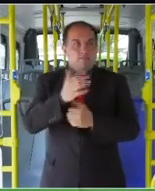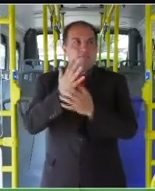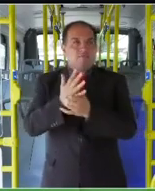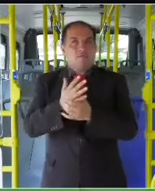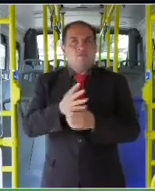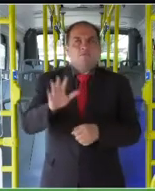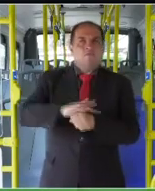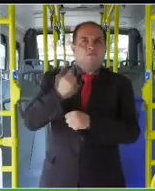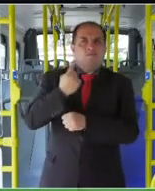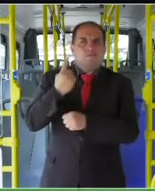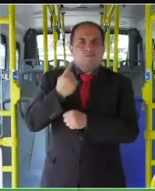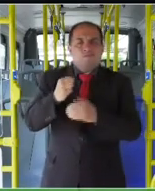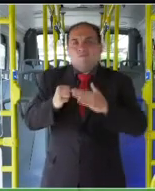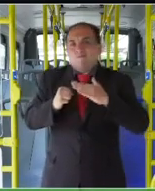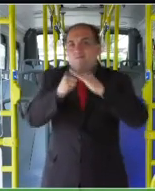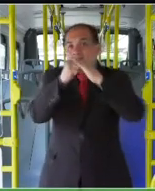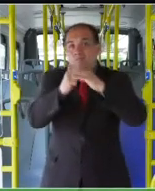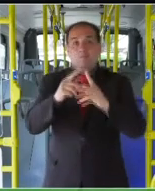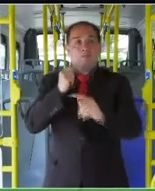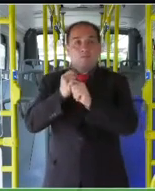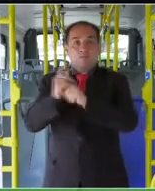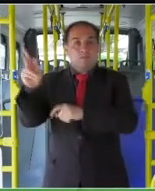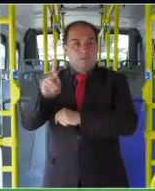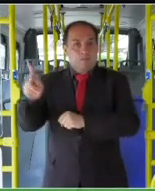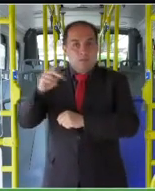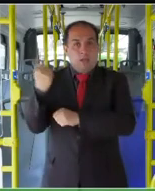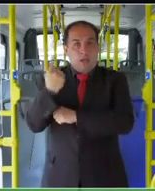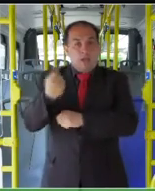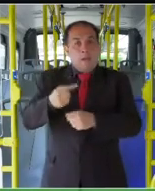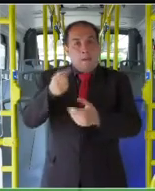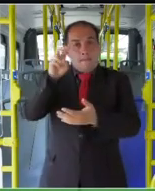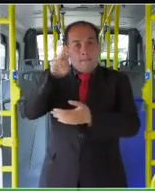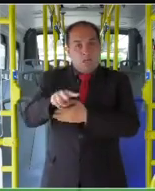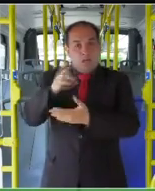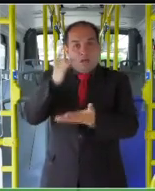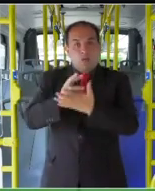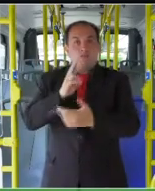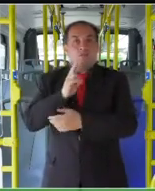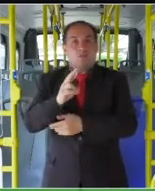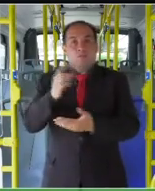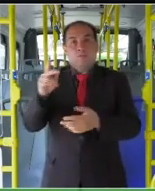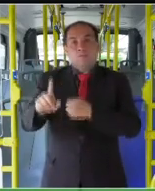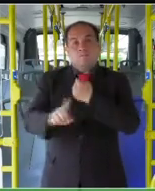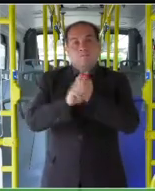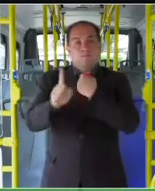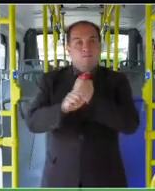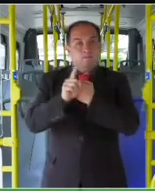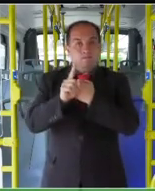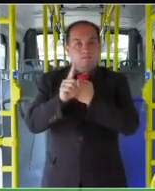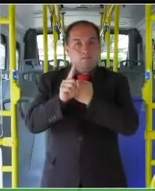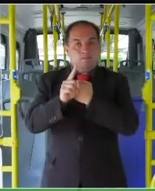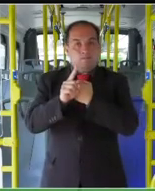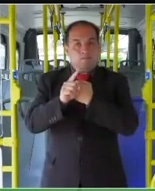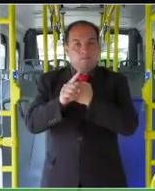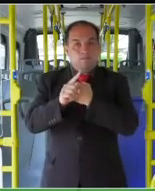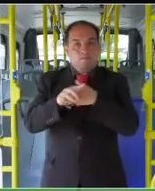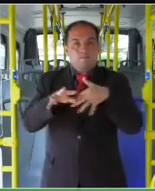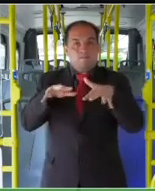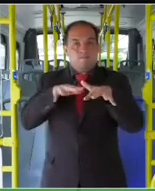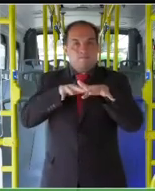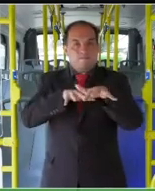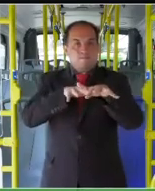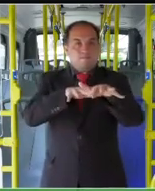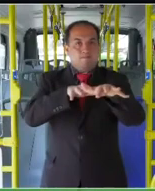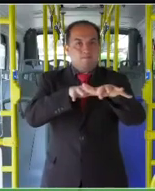por qué no se fortalece el transporte público? Que es en realidad la única solución a los problemas de